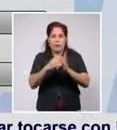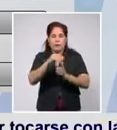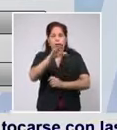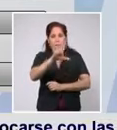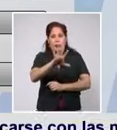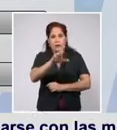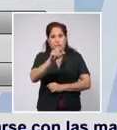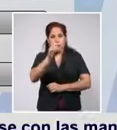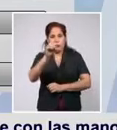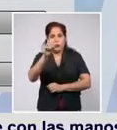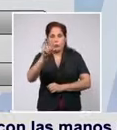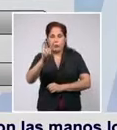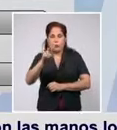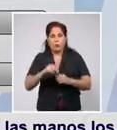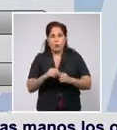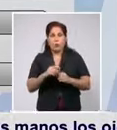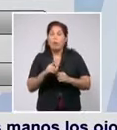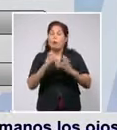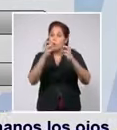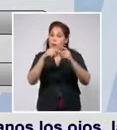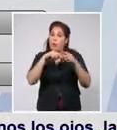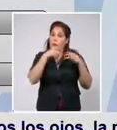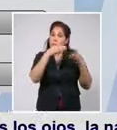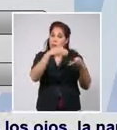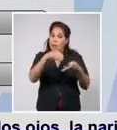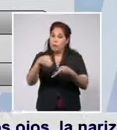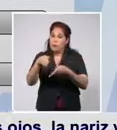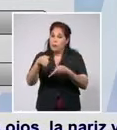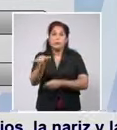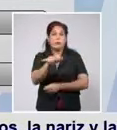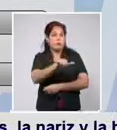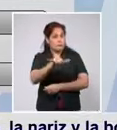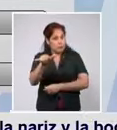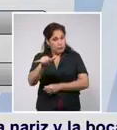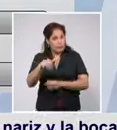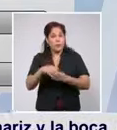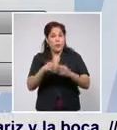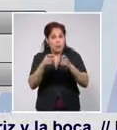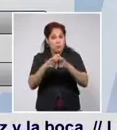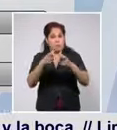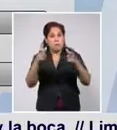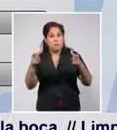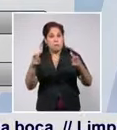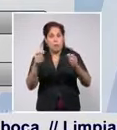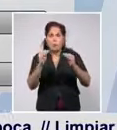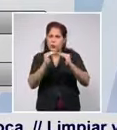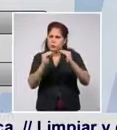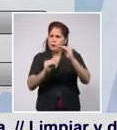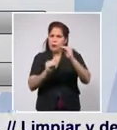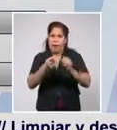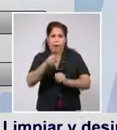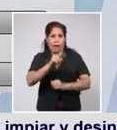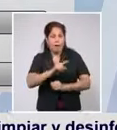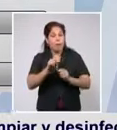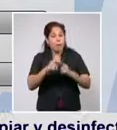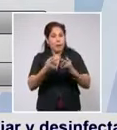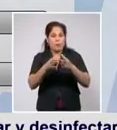21.377.502. Un número de fallecidos todavía elevado, inferior al día de ayer, pero elevado.